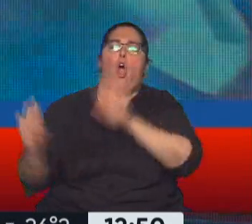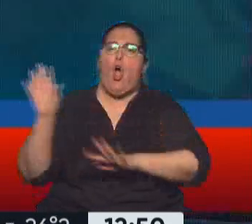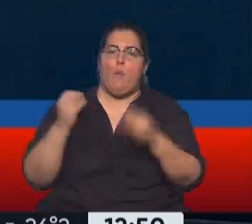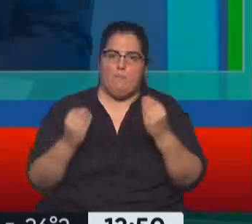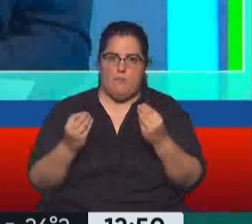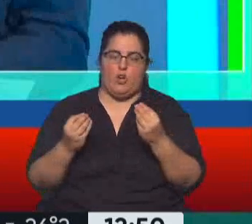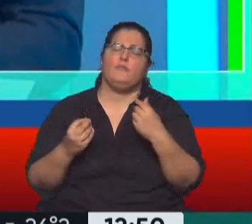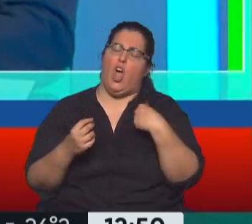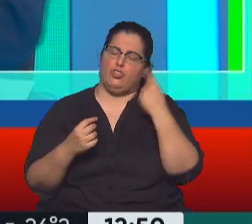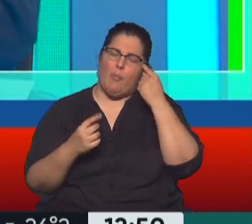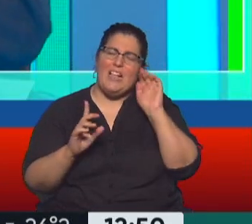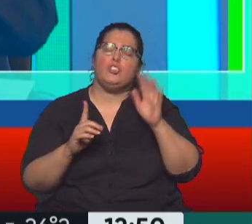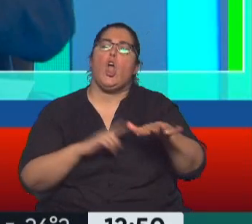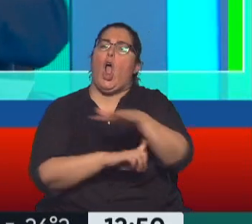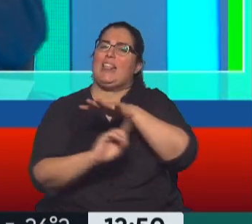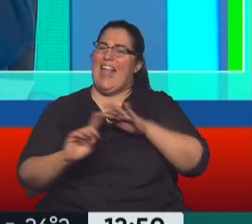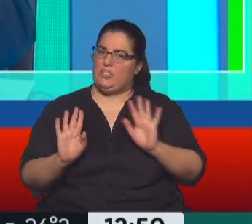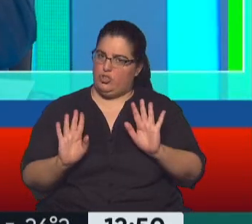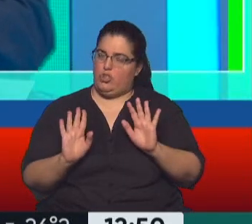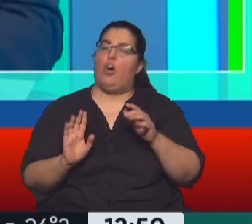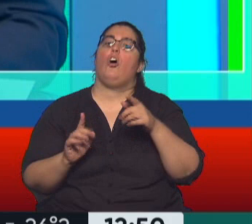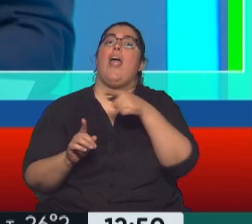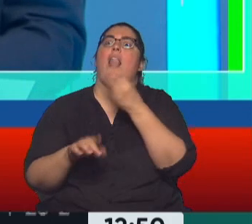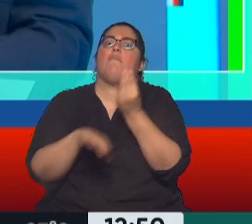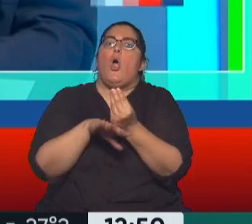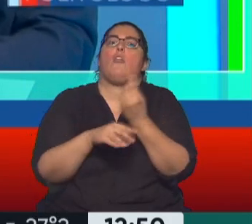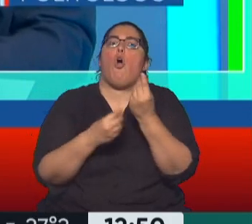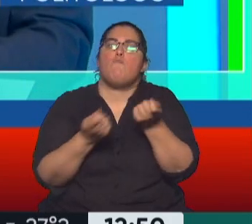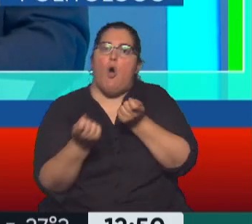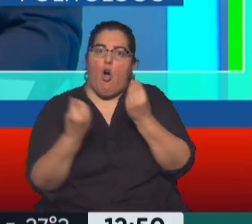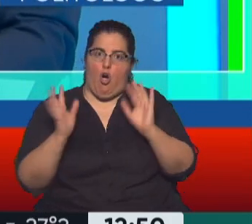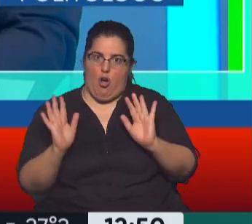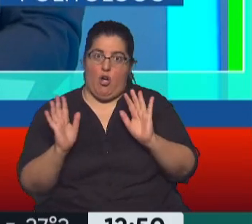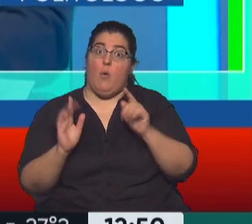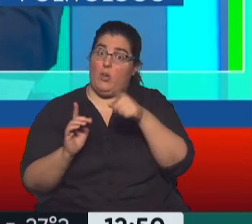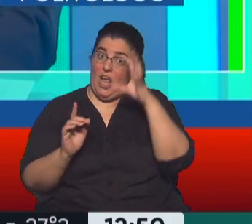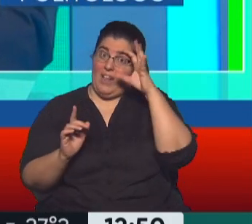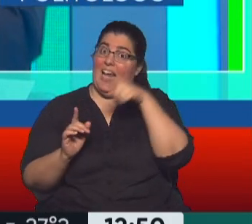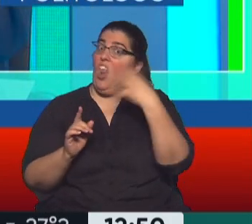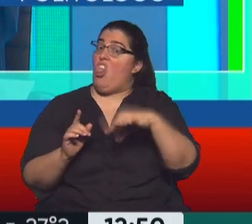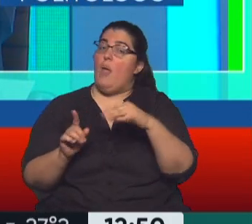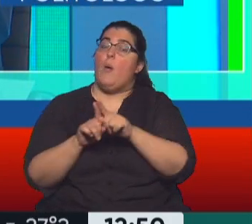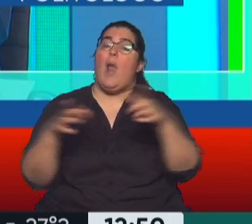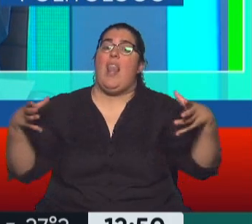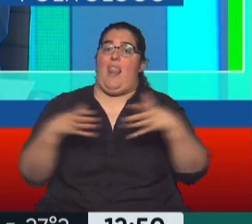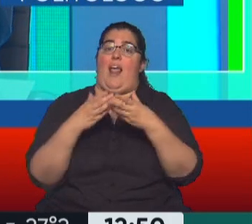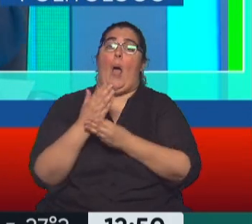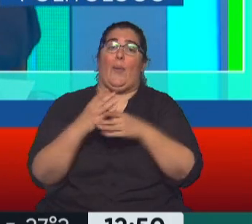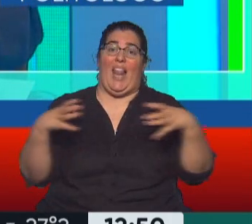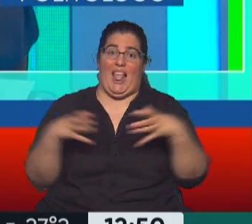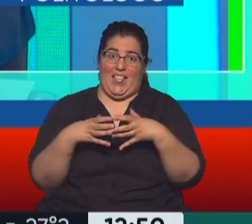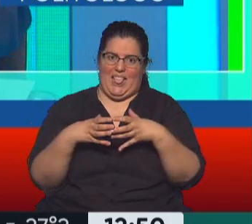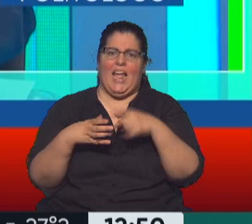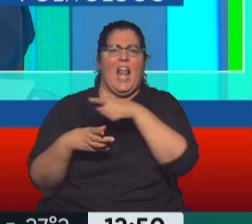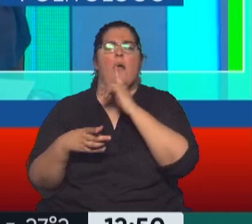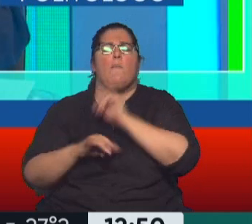un contexto en el cual hay que ver cómo juega él y cómo juega la alianza que gobierna. Vos acordate, él va a tener que conformar un gabinete que ya adelantó que va a ser